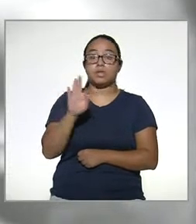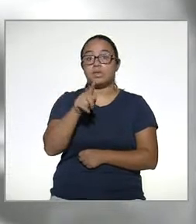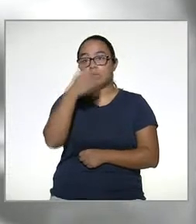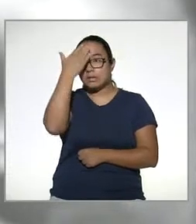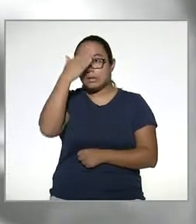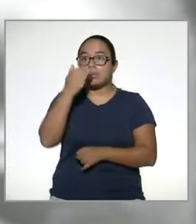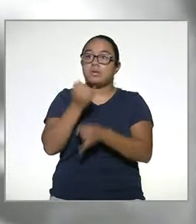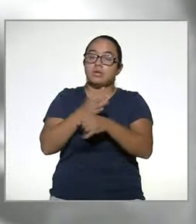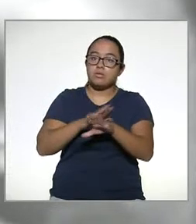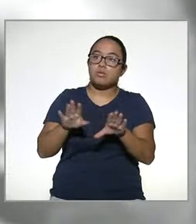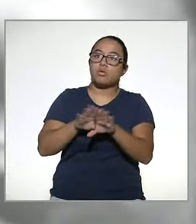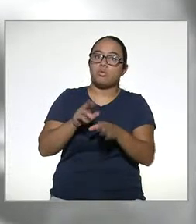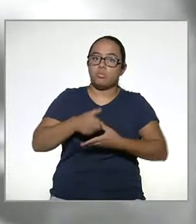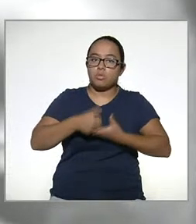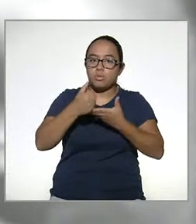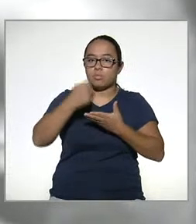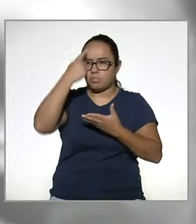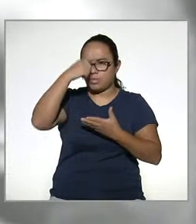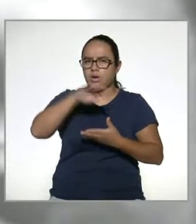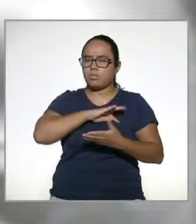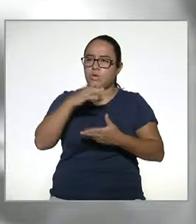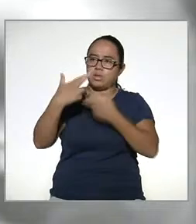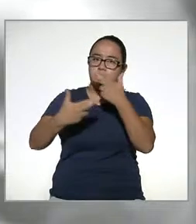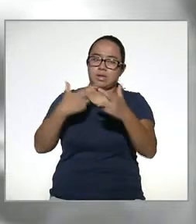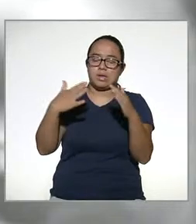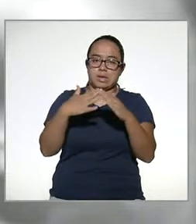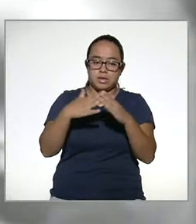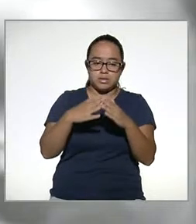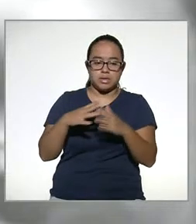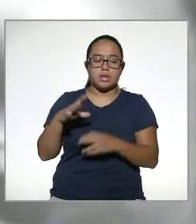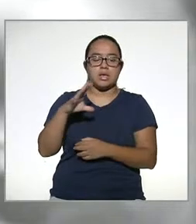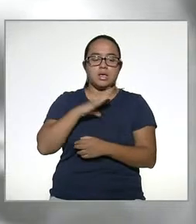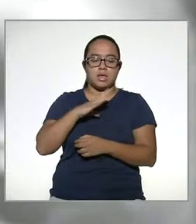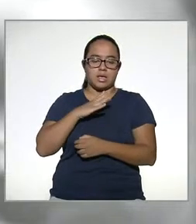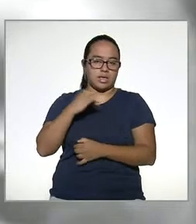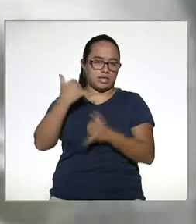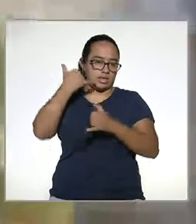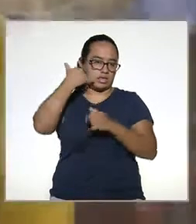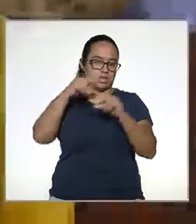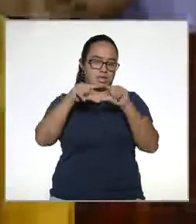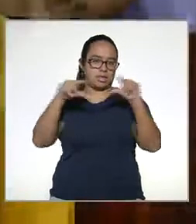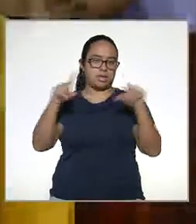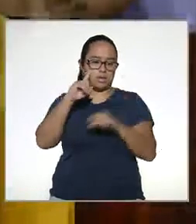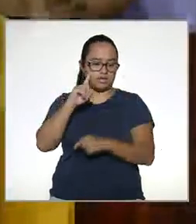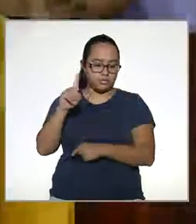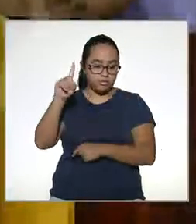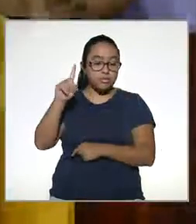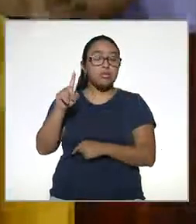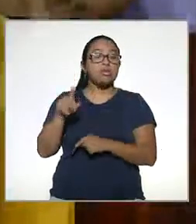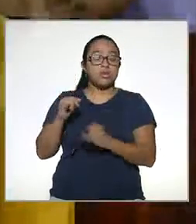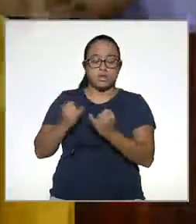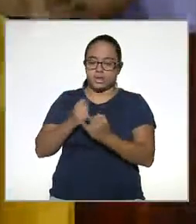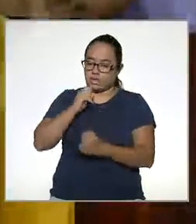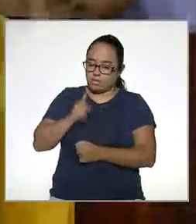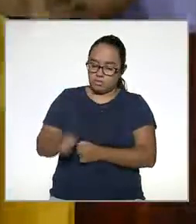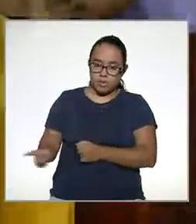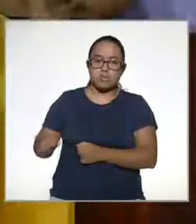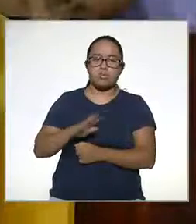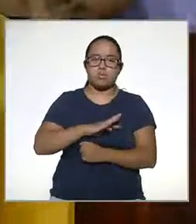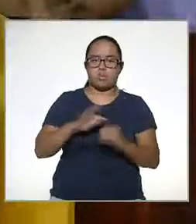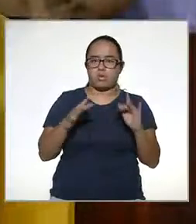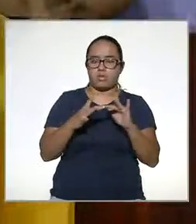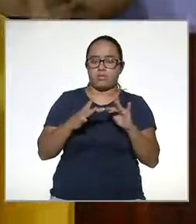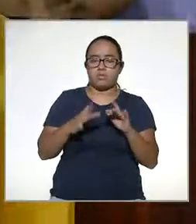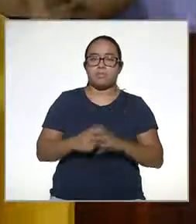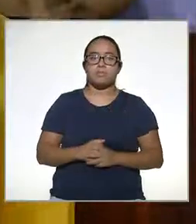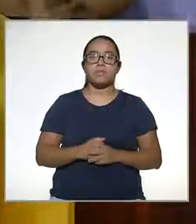información que lo puede ayudar a regresar a su casa, en pleca está apareciendo la línea telefónica a donde usted se puede comunicar. Asimismo,